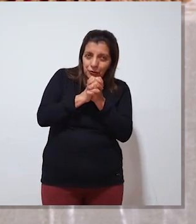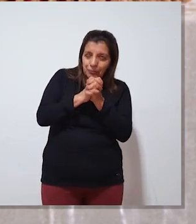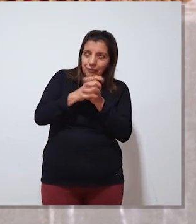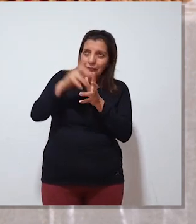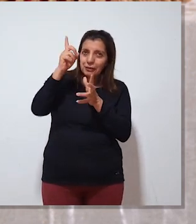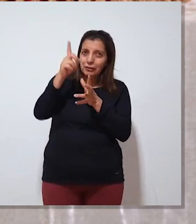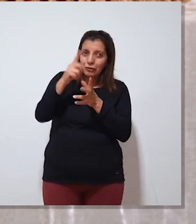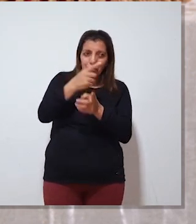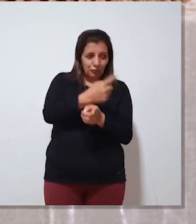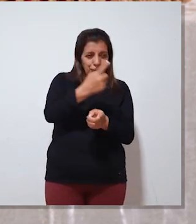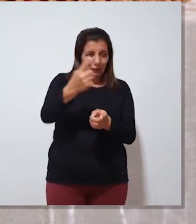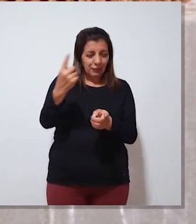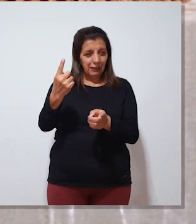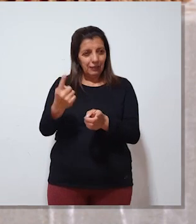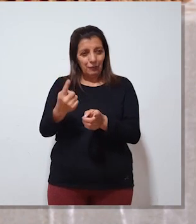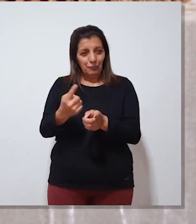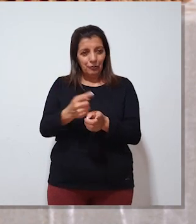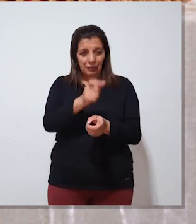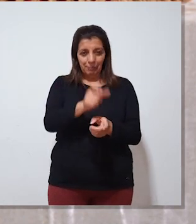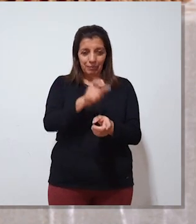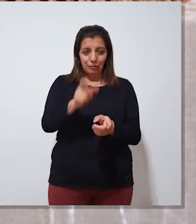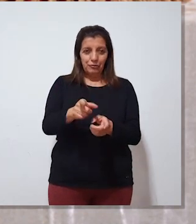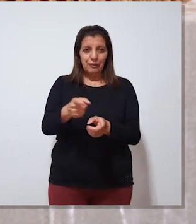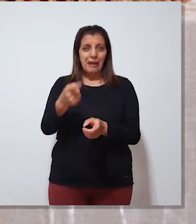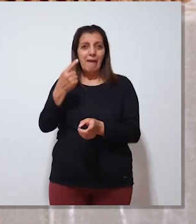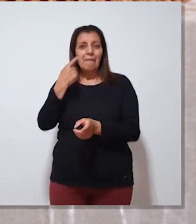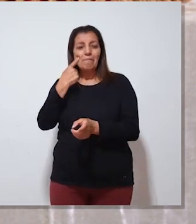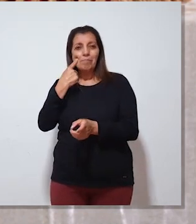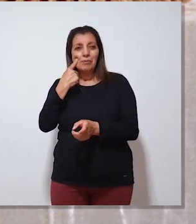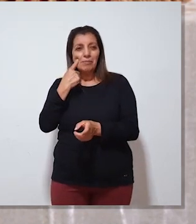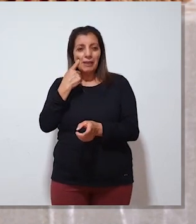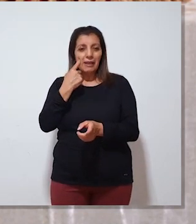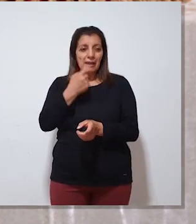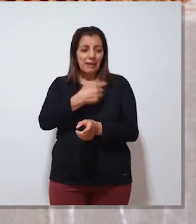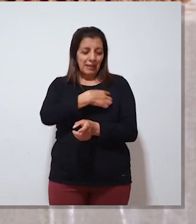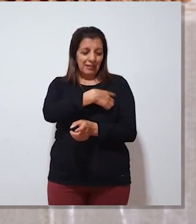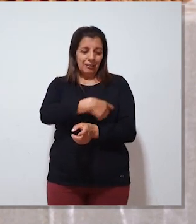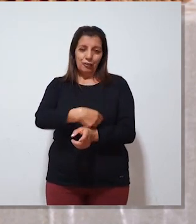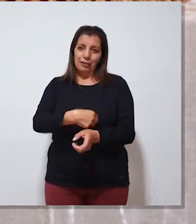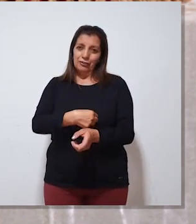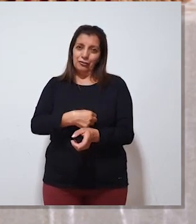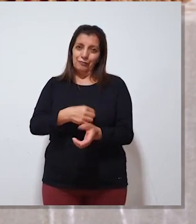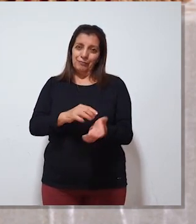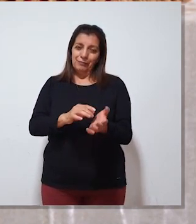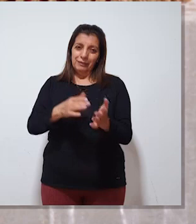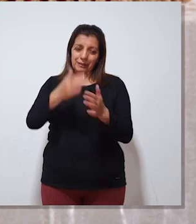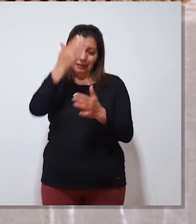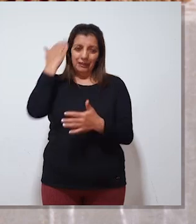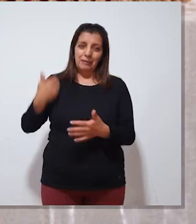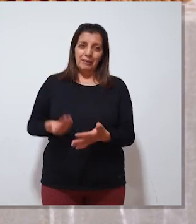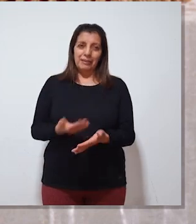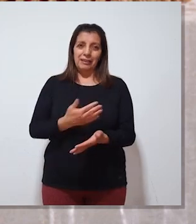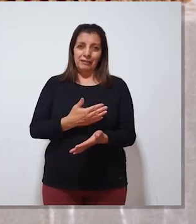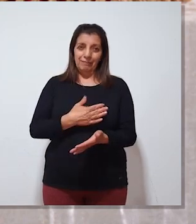no habita en un mueble, vive en una persona, en un corazón, en María, la que ha llevado en su seno al